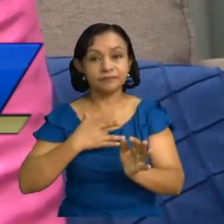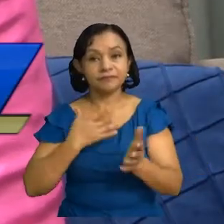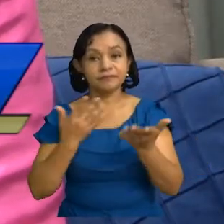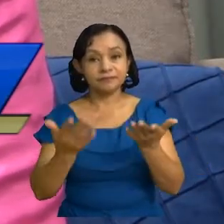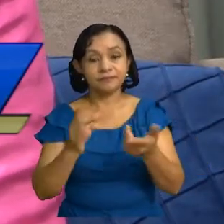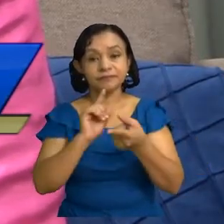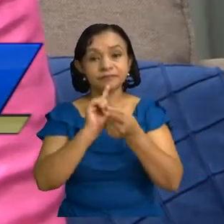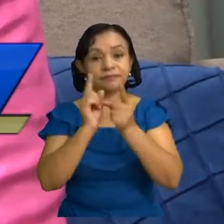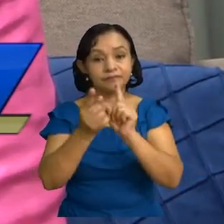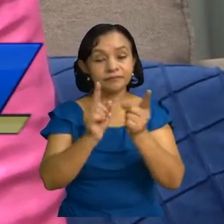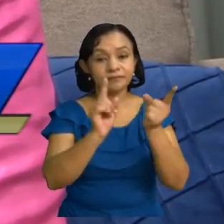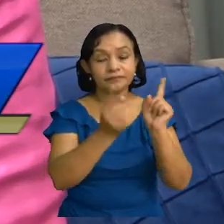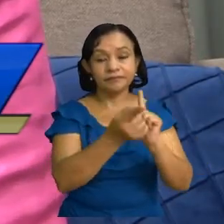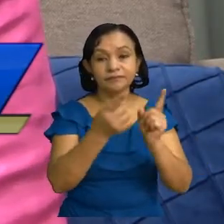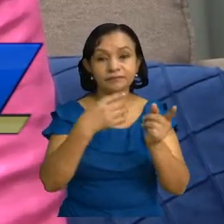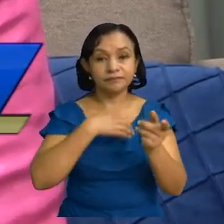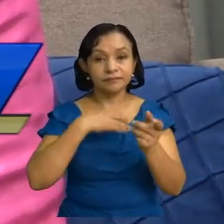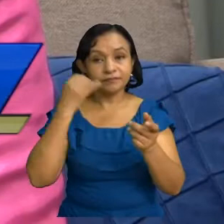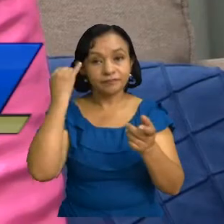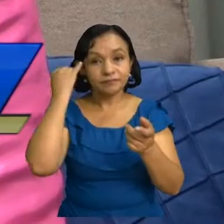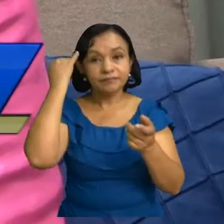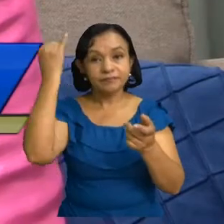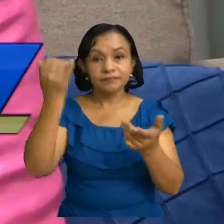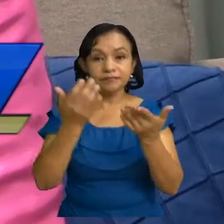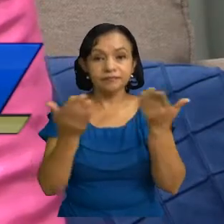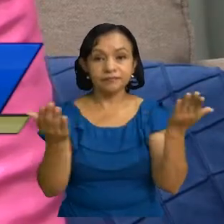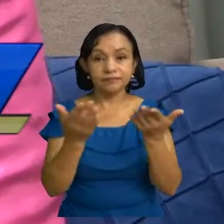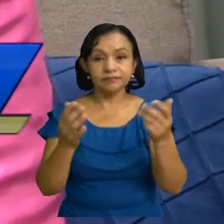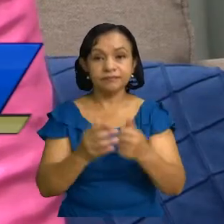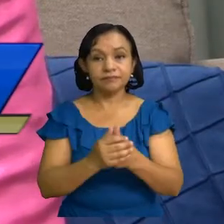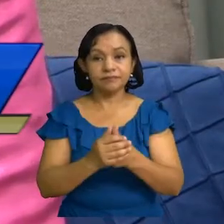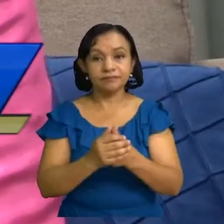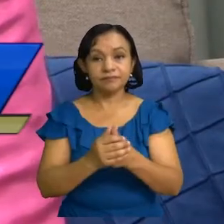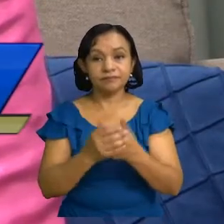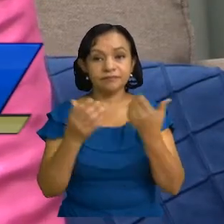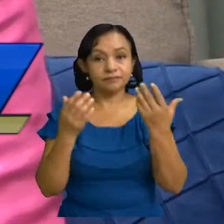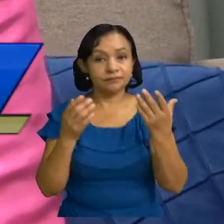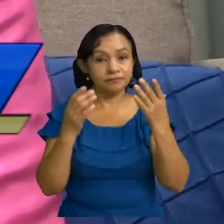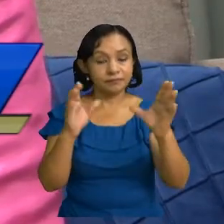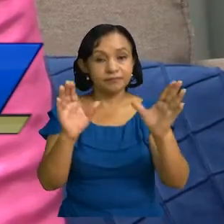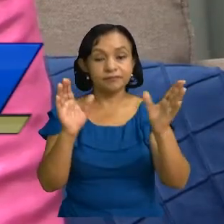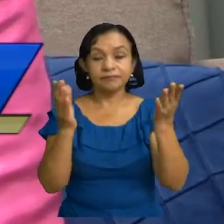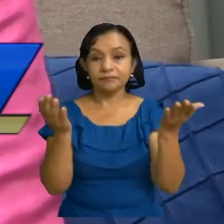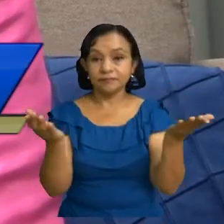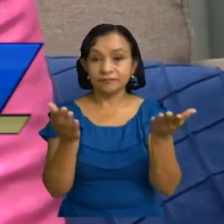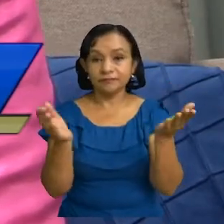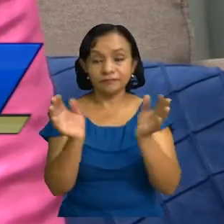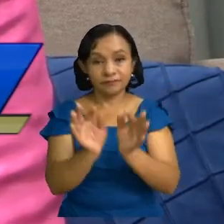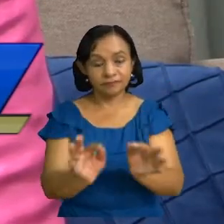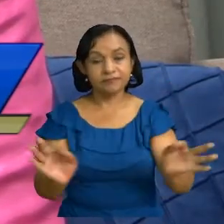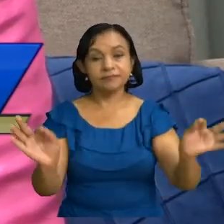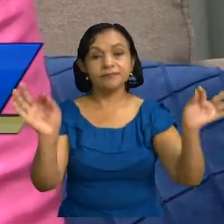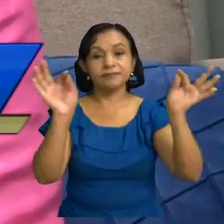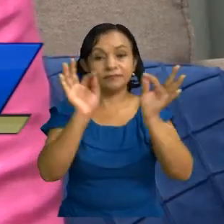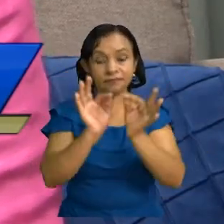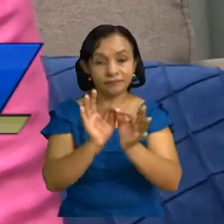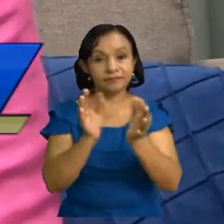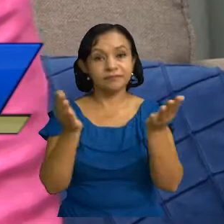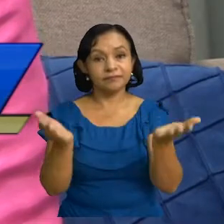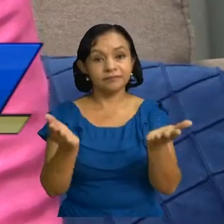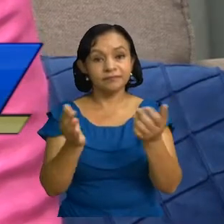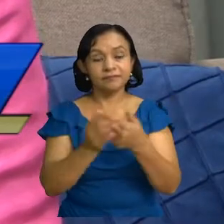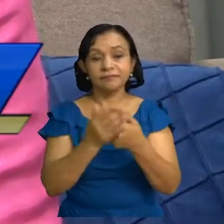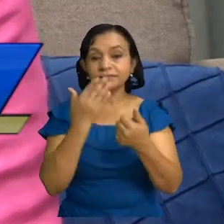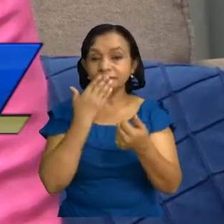cambiando de actitud por eso es uno de los ejes más relevante que